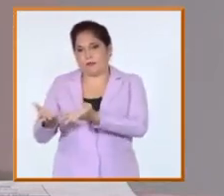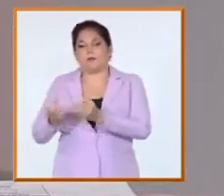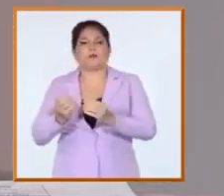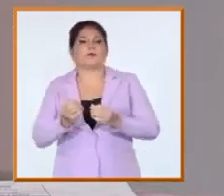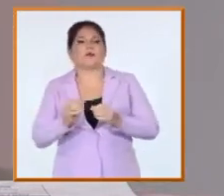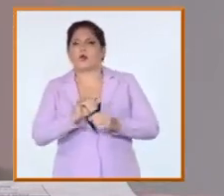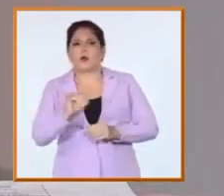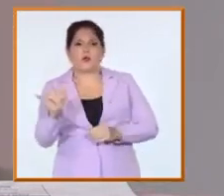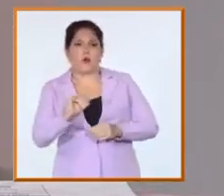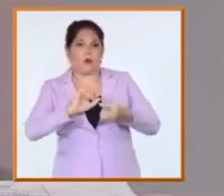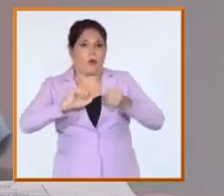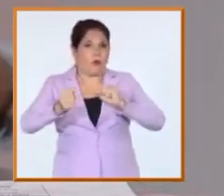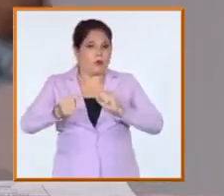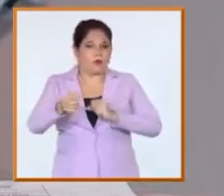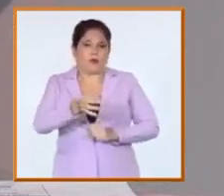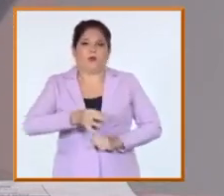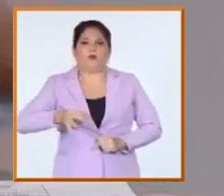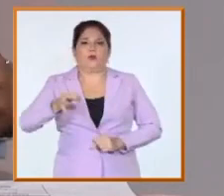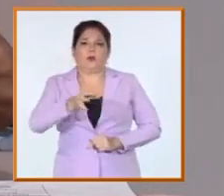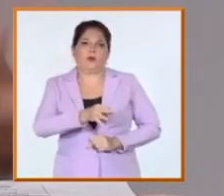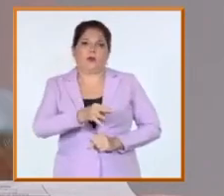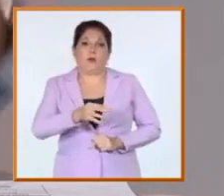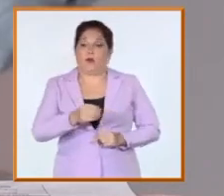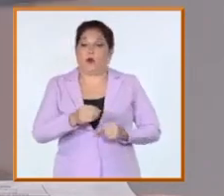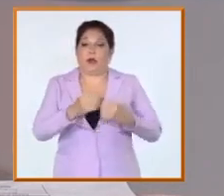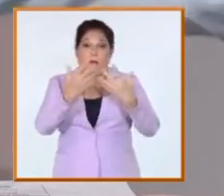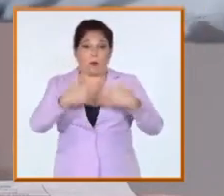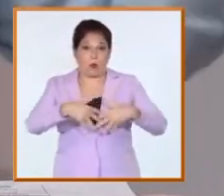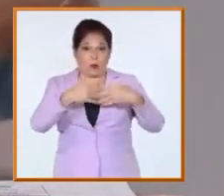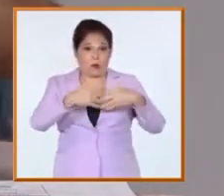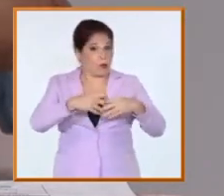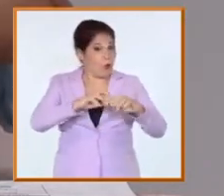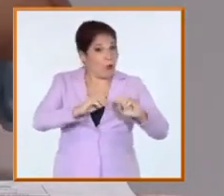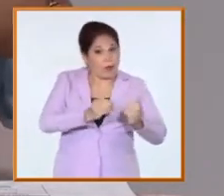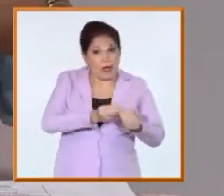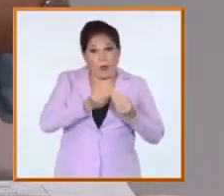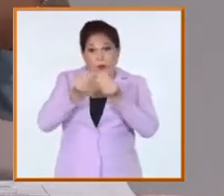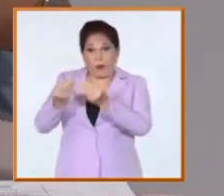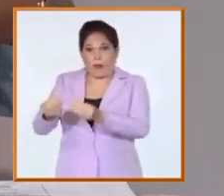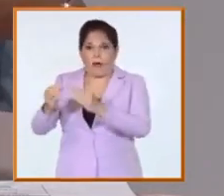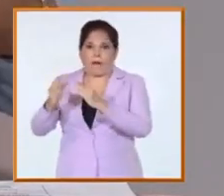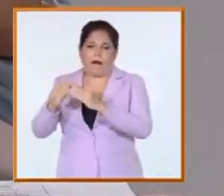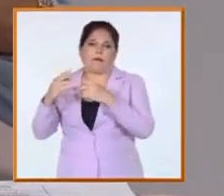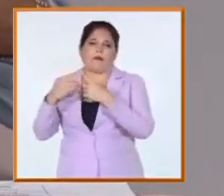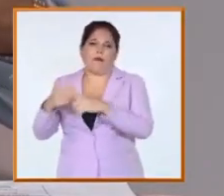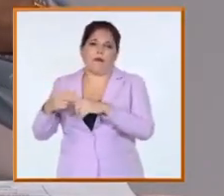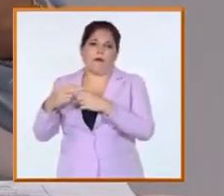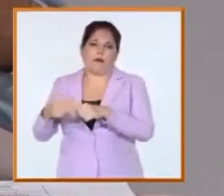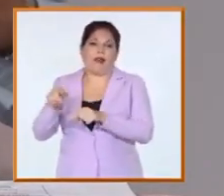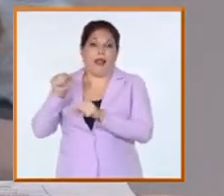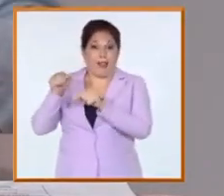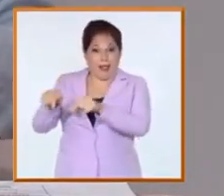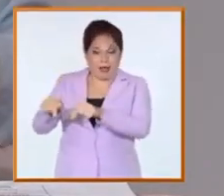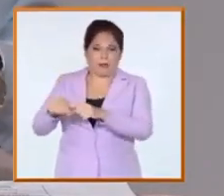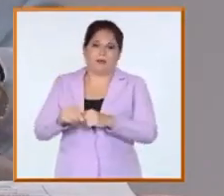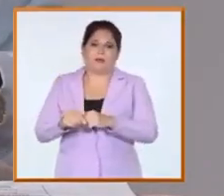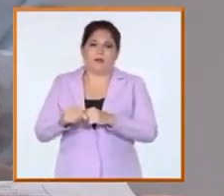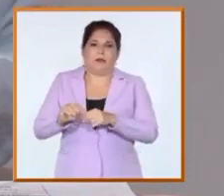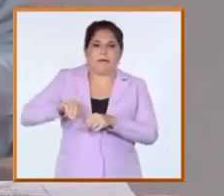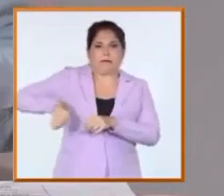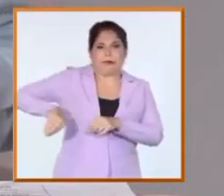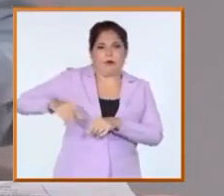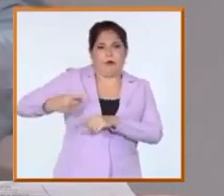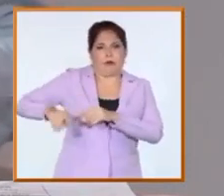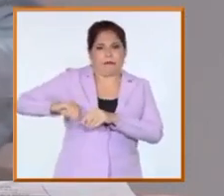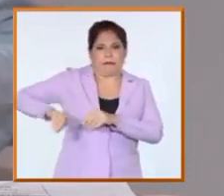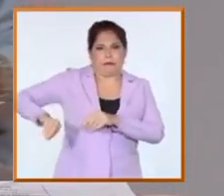el control del territorio es muy importante para que el material que se produzca vaya al destino que nos que le hace falta a la localidad que le hacen